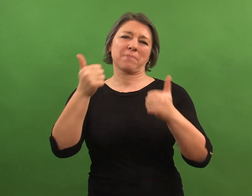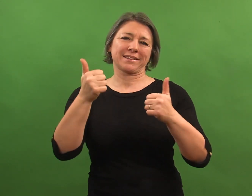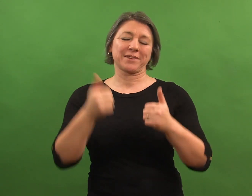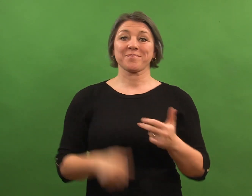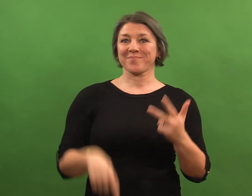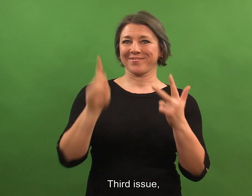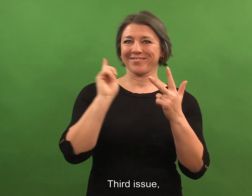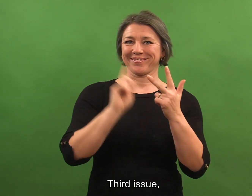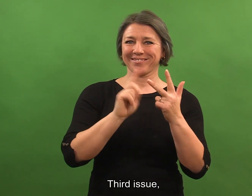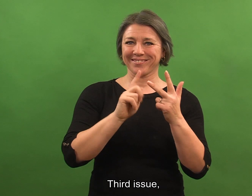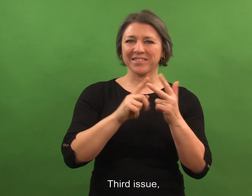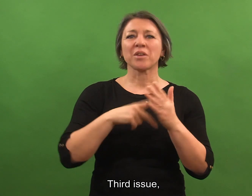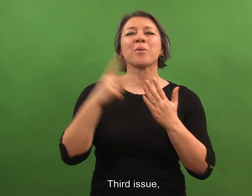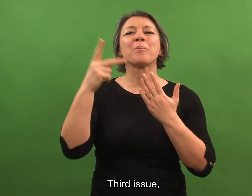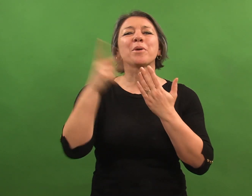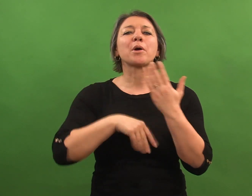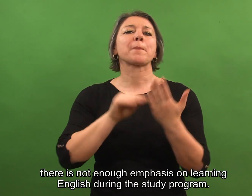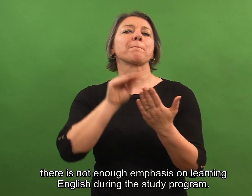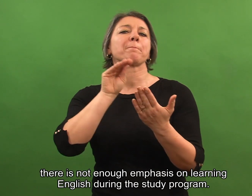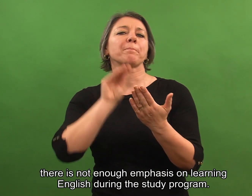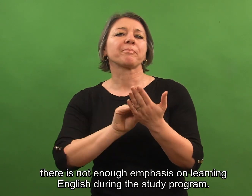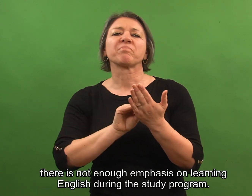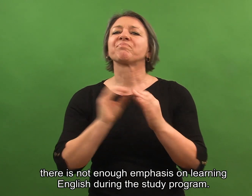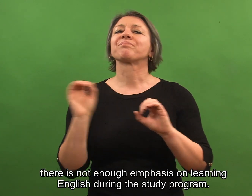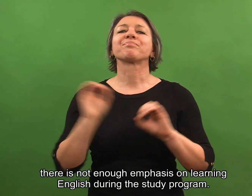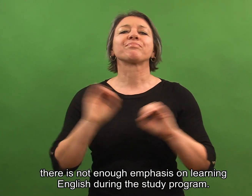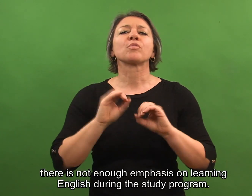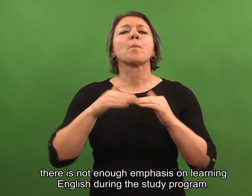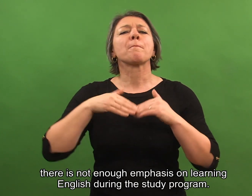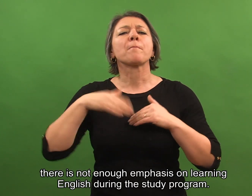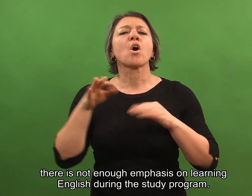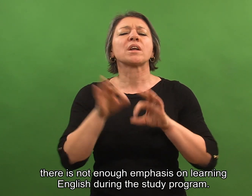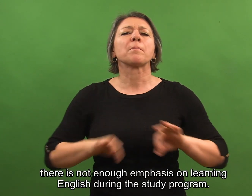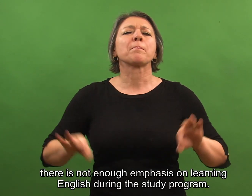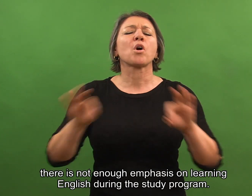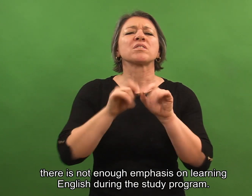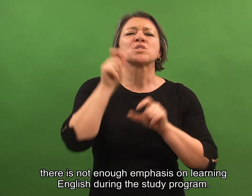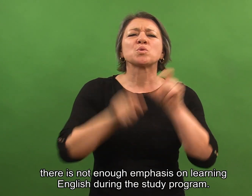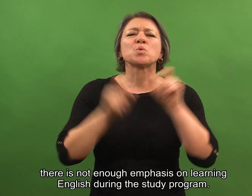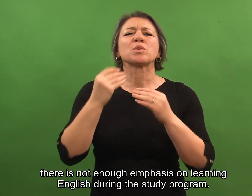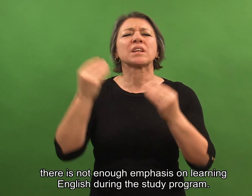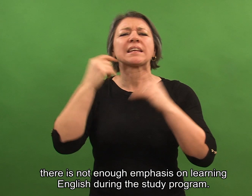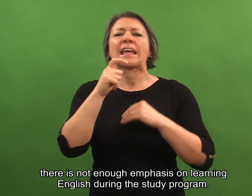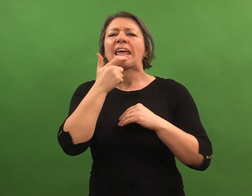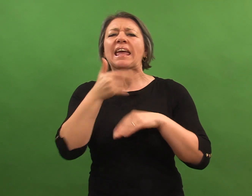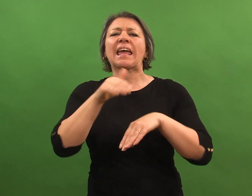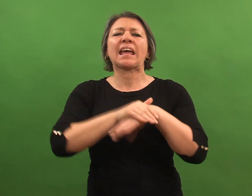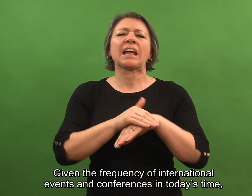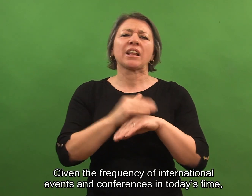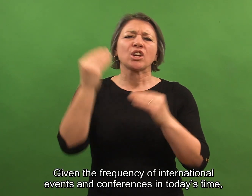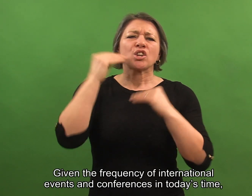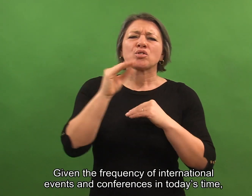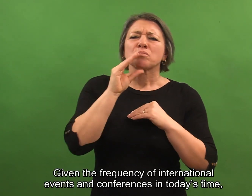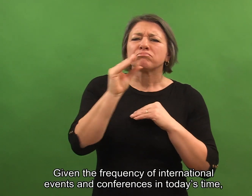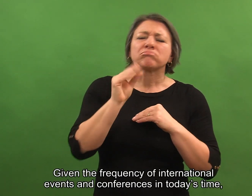en 3 años nada más. Y esto se puede resolver si se hace un programa de maestría posterior. En tercer lugar, es